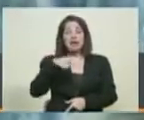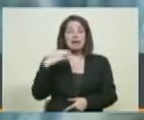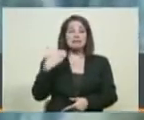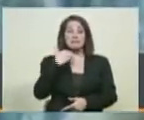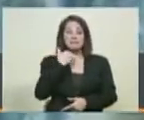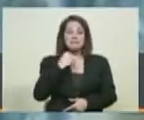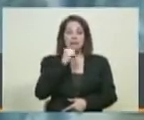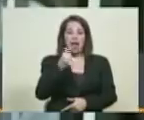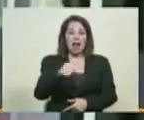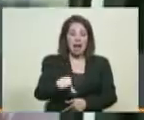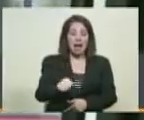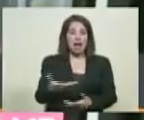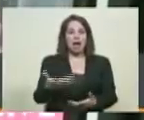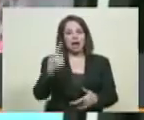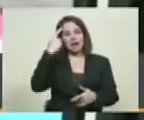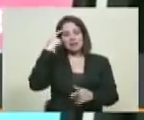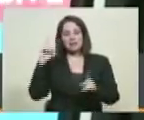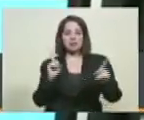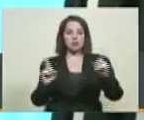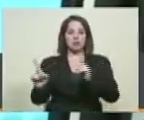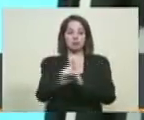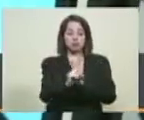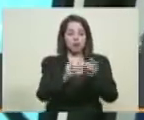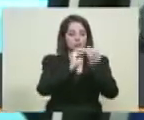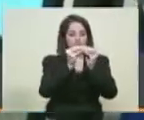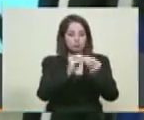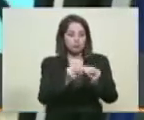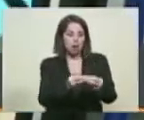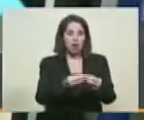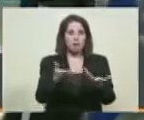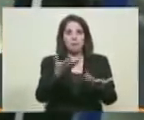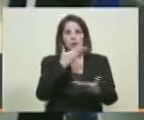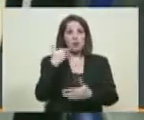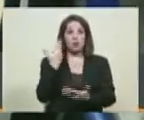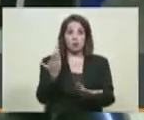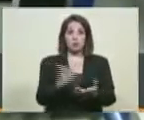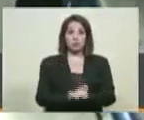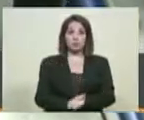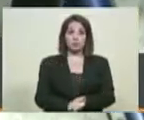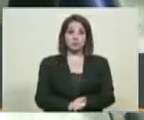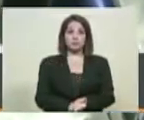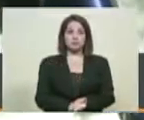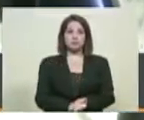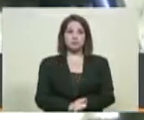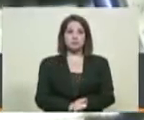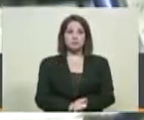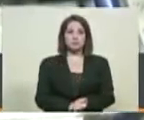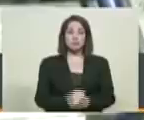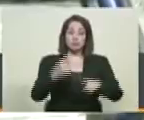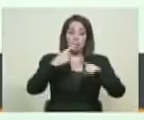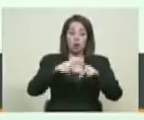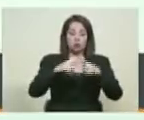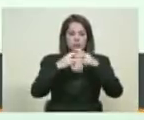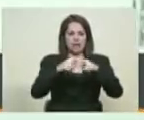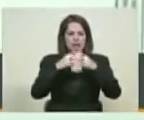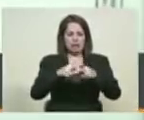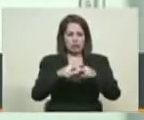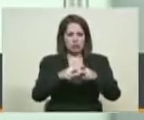tiene el sistema para reportar la falla. E inmediatamente los mecánicos le caen